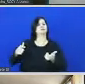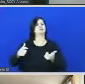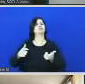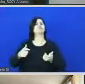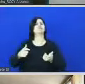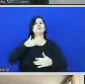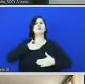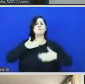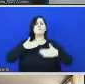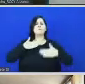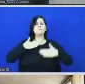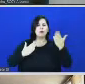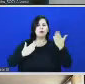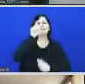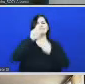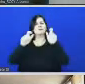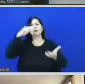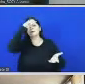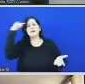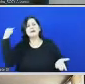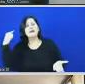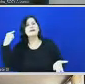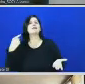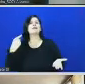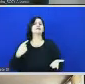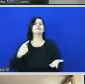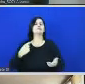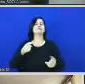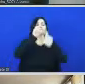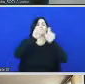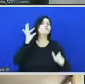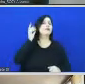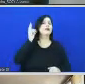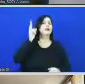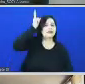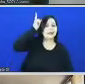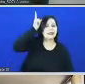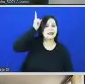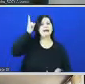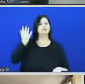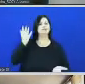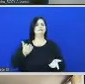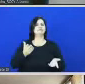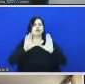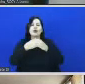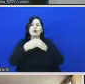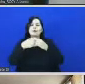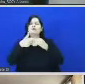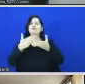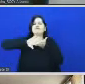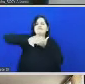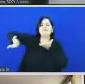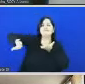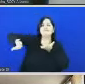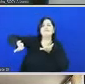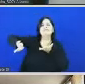mujeres indígenas, donde no han sido parte central de la agenda del movimiento feminista. Así que